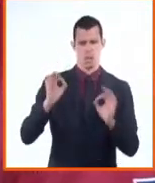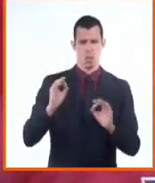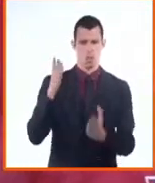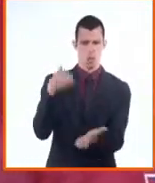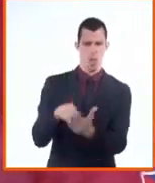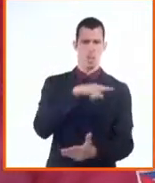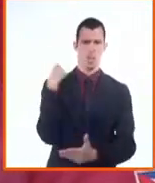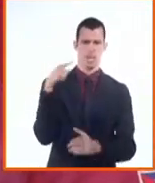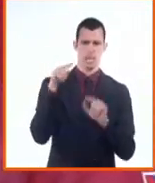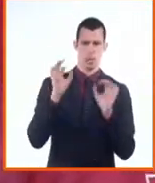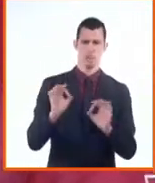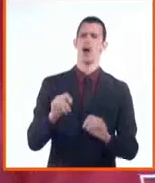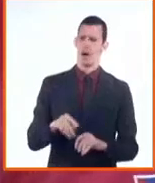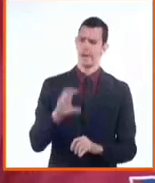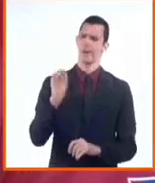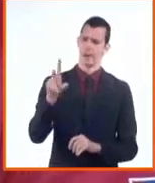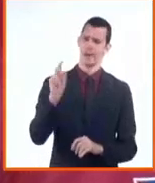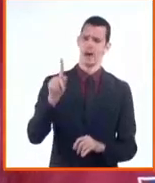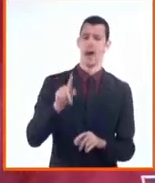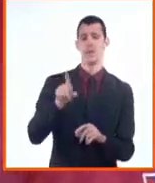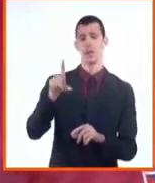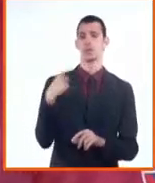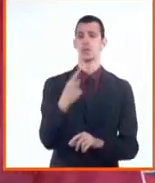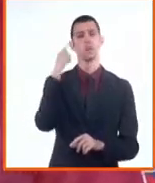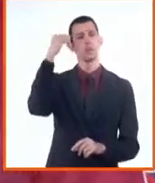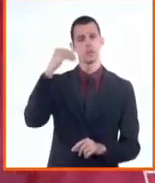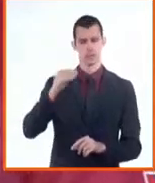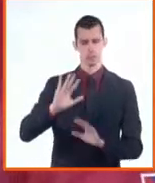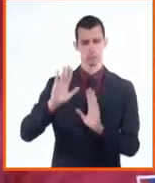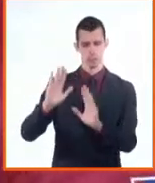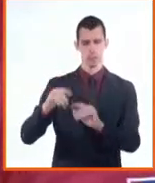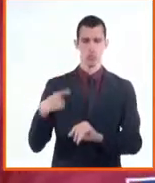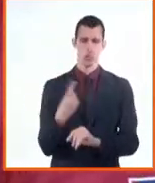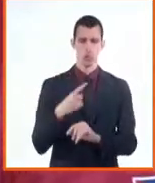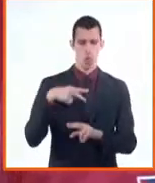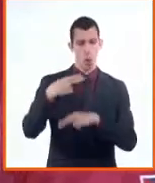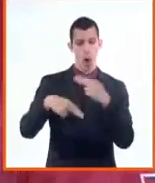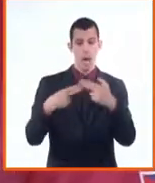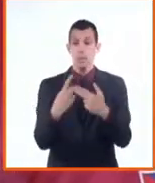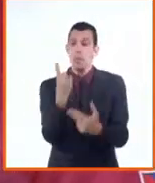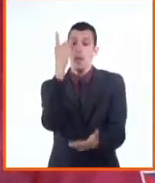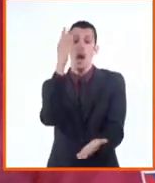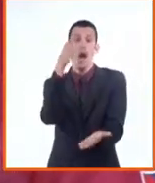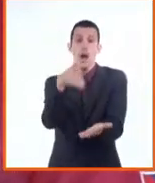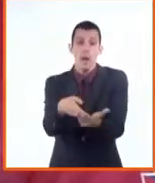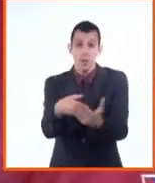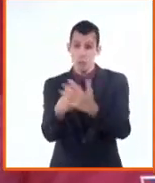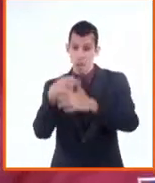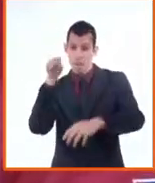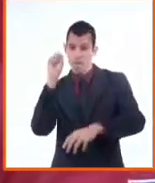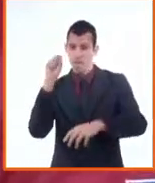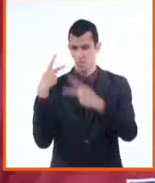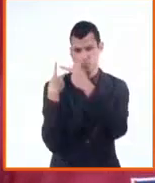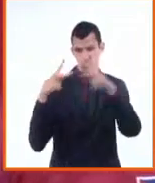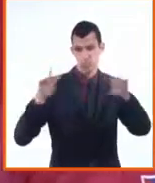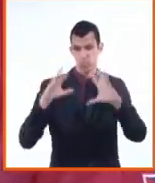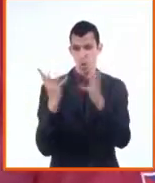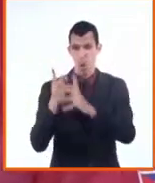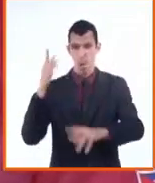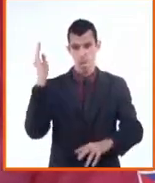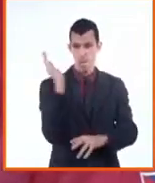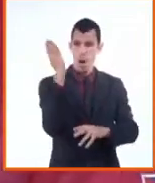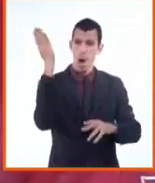a luchar para poseí para adelante y bueno Y así fue Yo creo que sí que el picheo el picheo en Cuba no está acabado